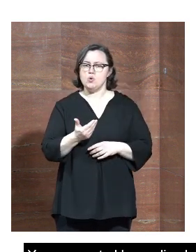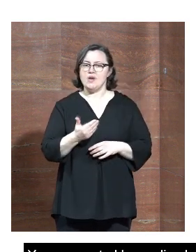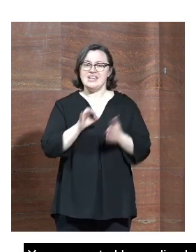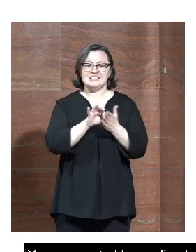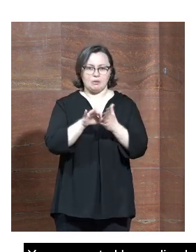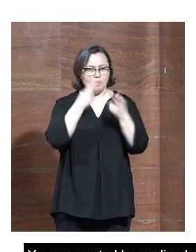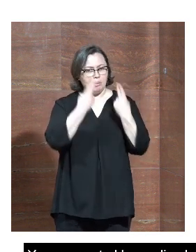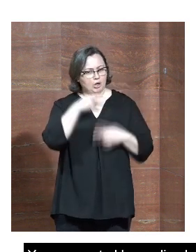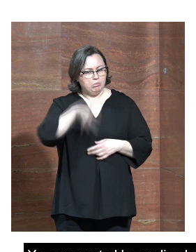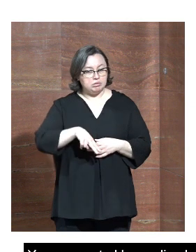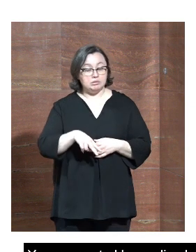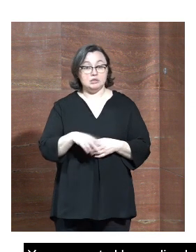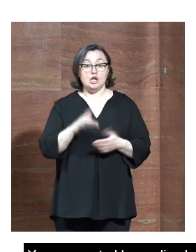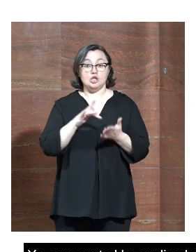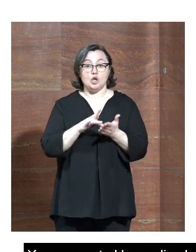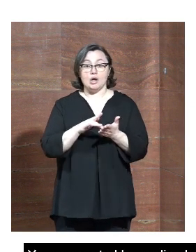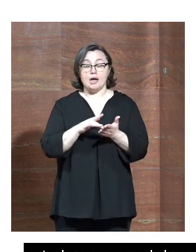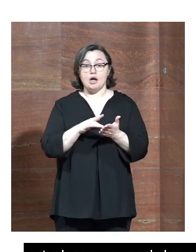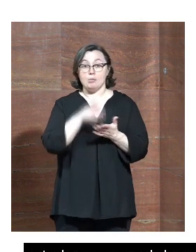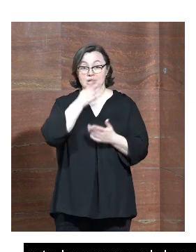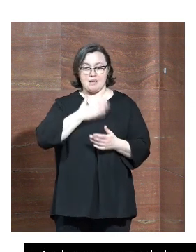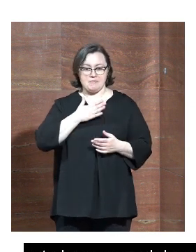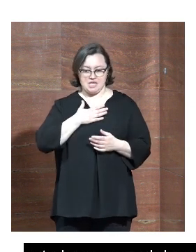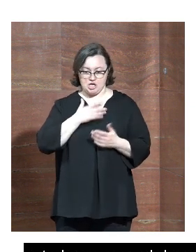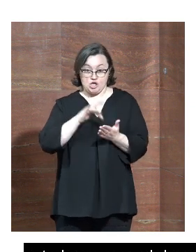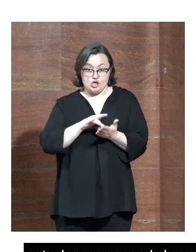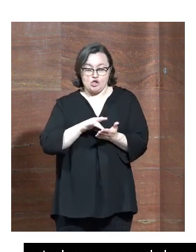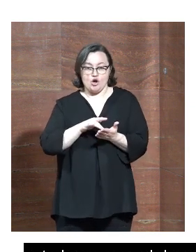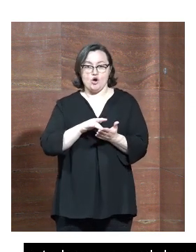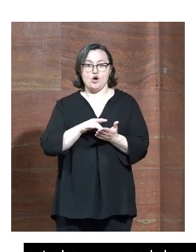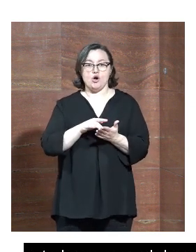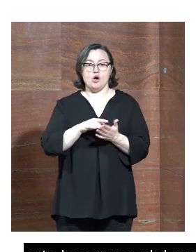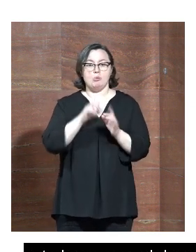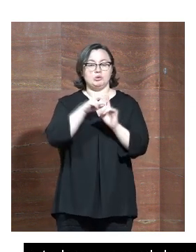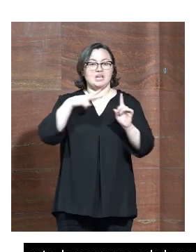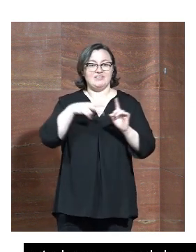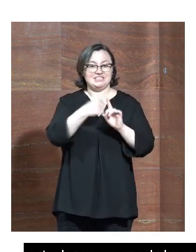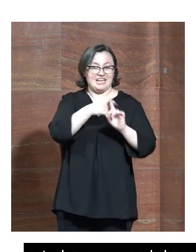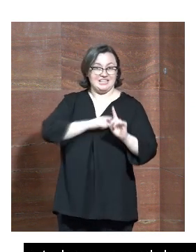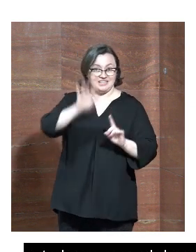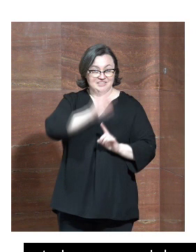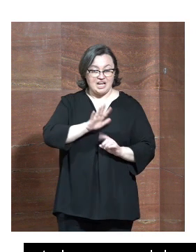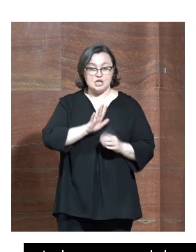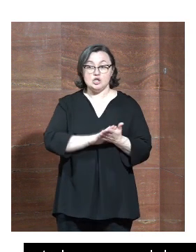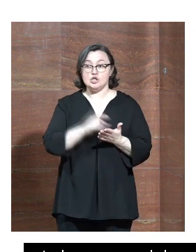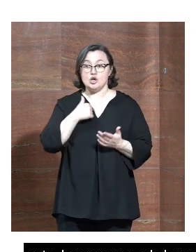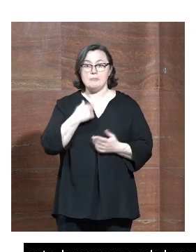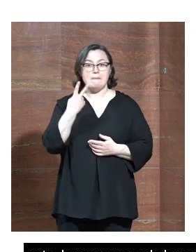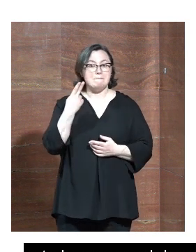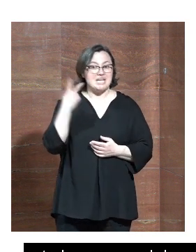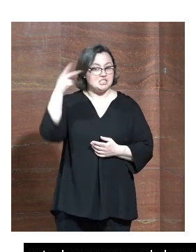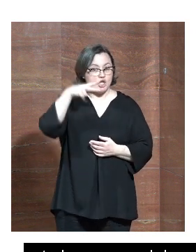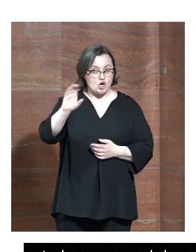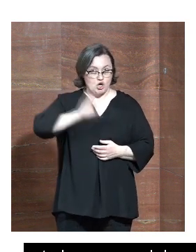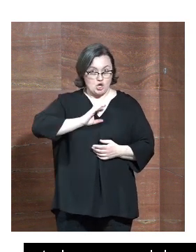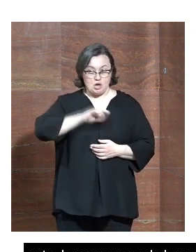de servicio público. Desde el momento en que a mí no me permite, estatalmente no se me permite cobrar mi